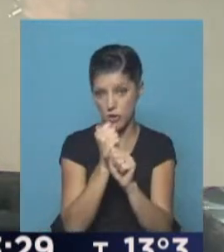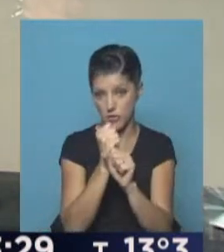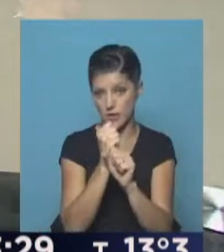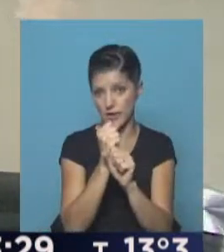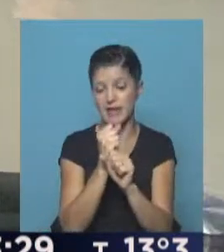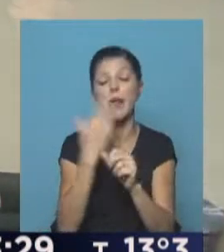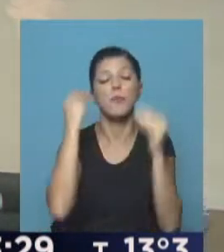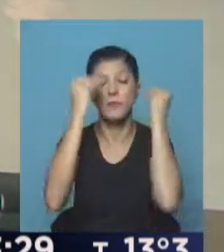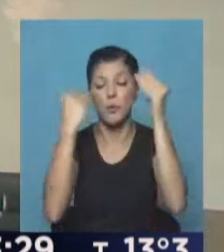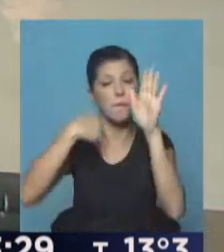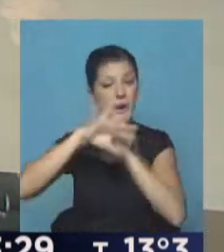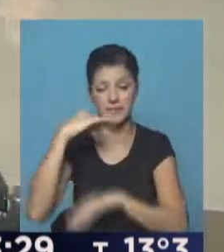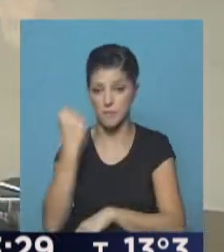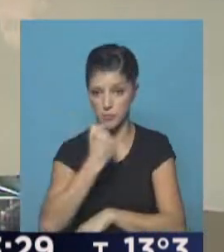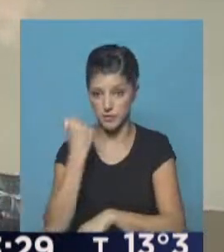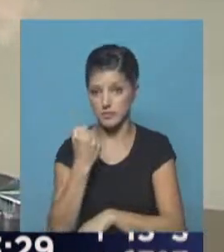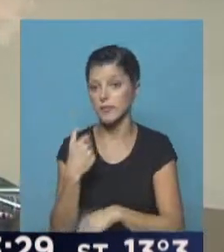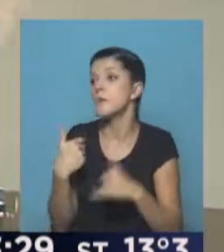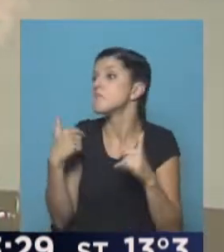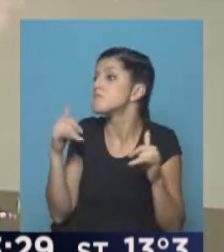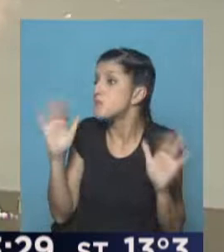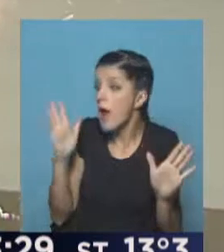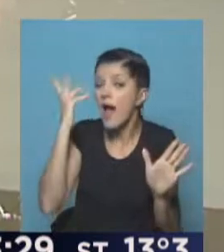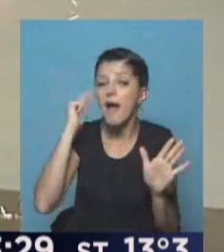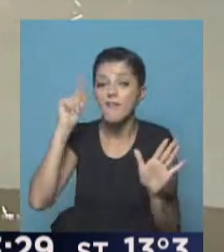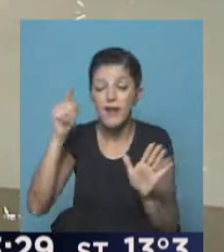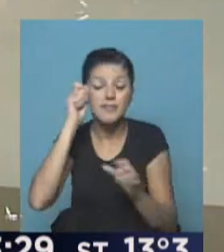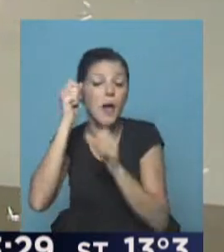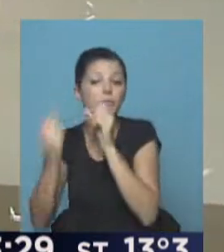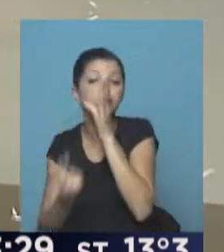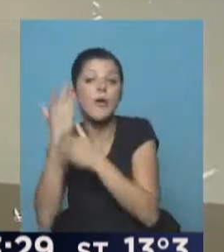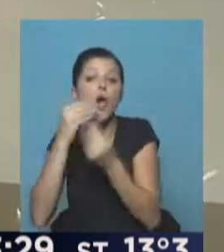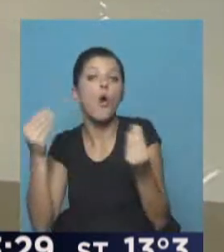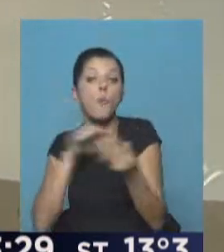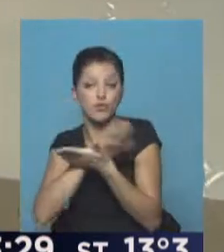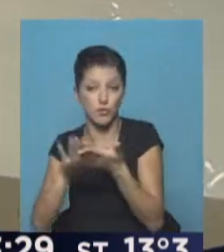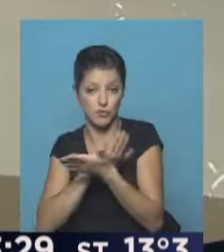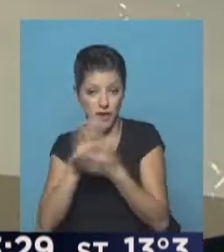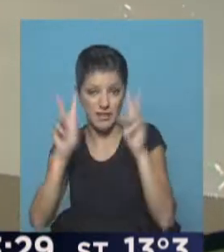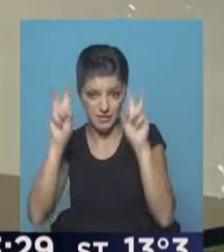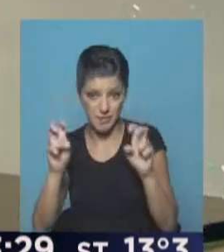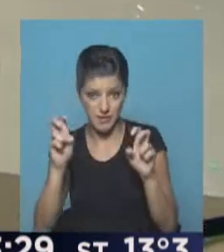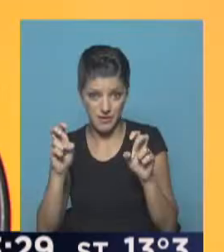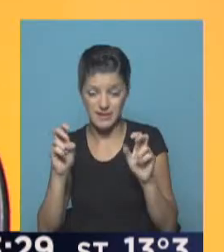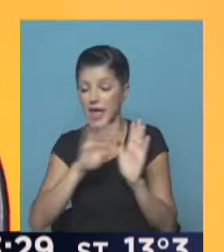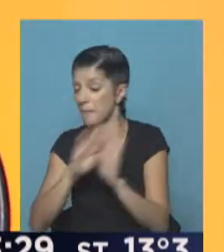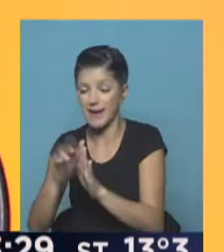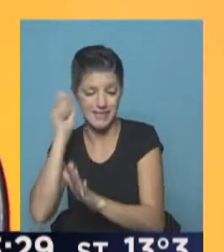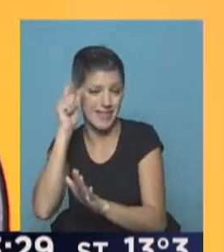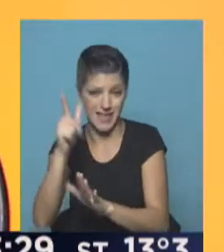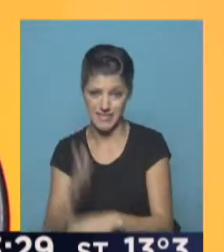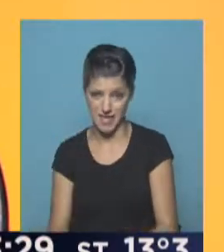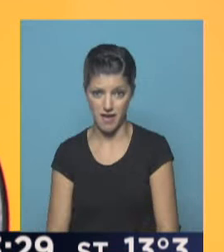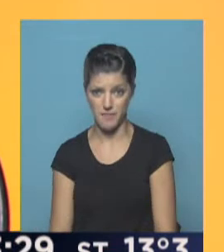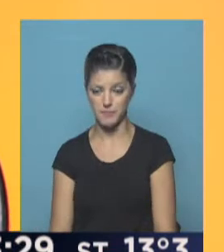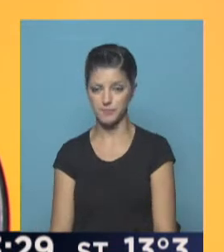gran preocupación. Tal vez sea Francia de donde salgan ideas de cómo se resuelve algo que va más allá de las ideas. Y como, como